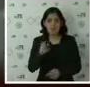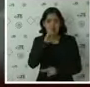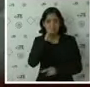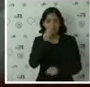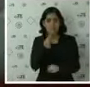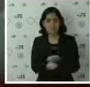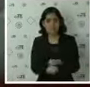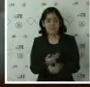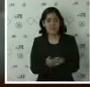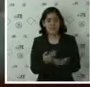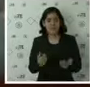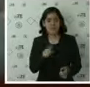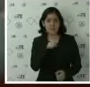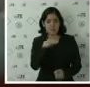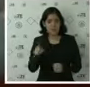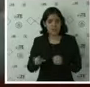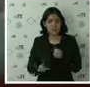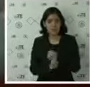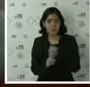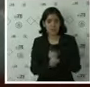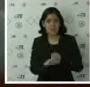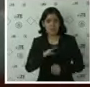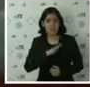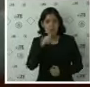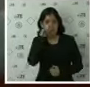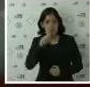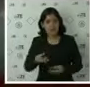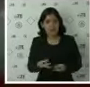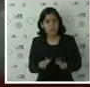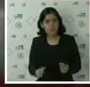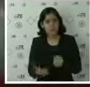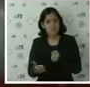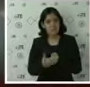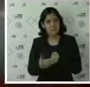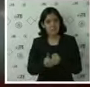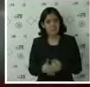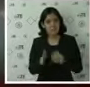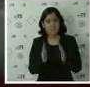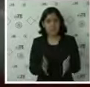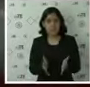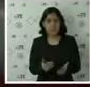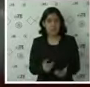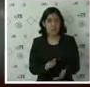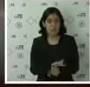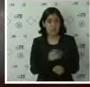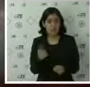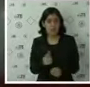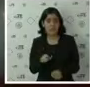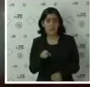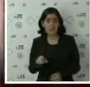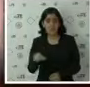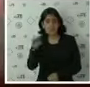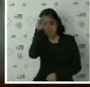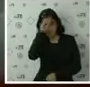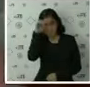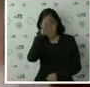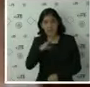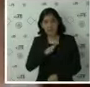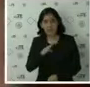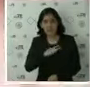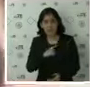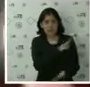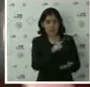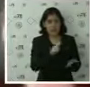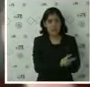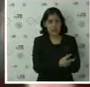que requieren soluciones en este momento. Y desde ahorita pueden hablar. Tienen una ley que les ampara y tienen una convención que les